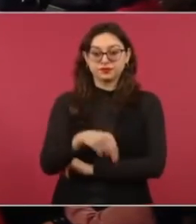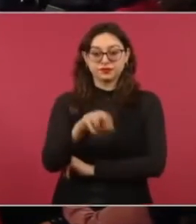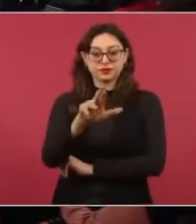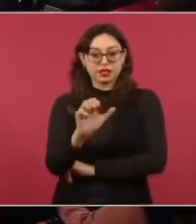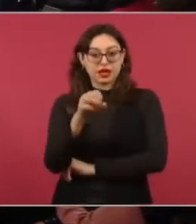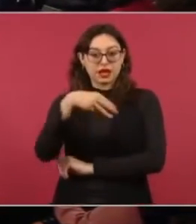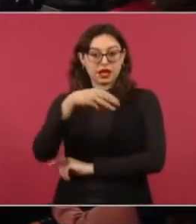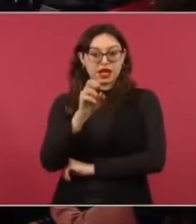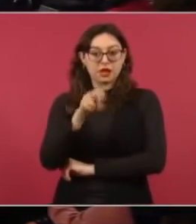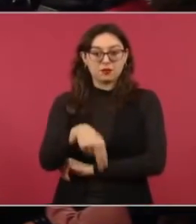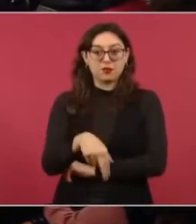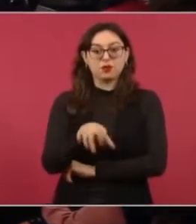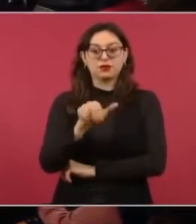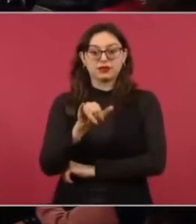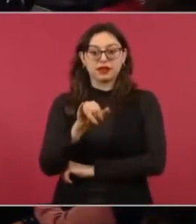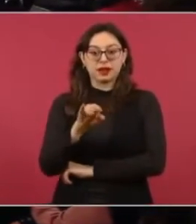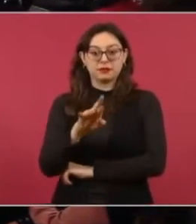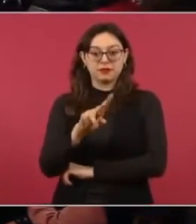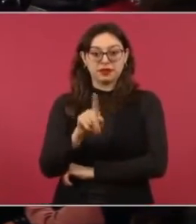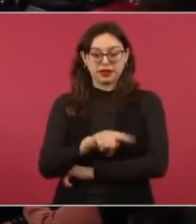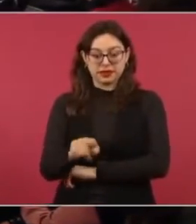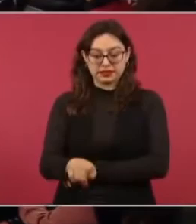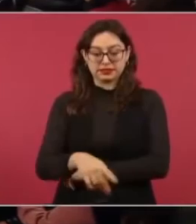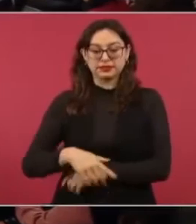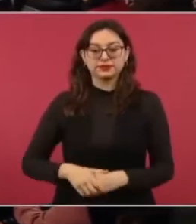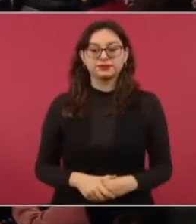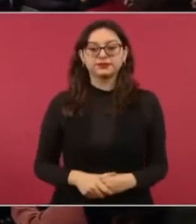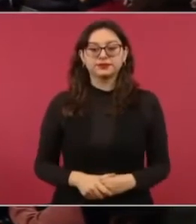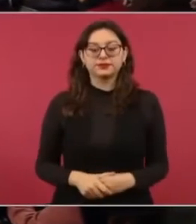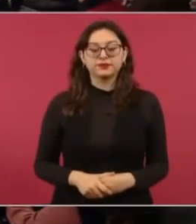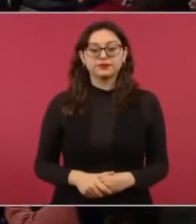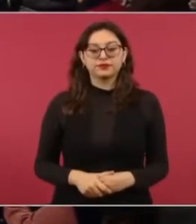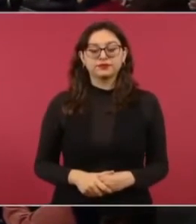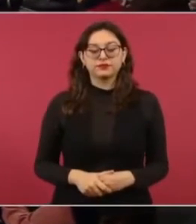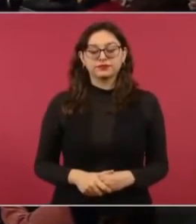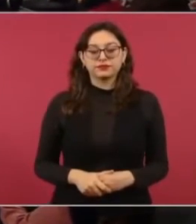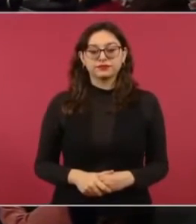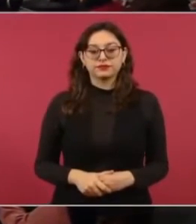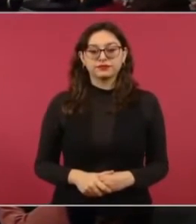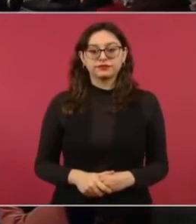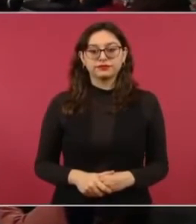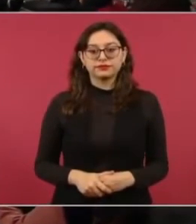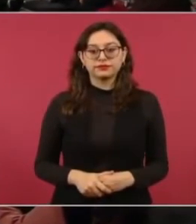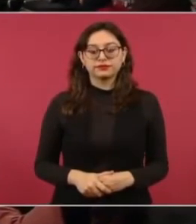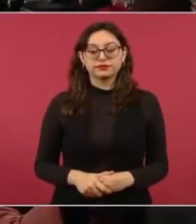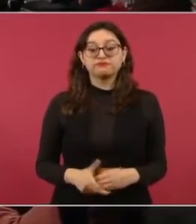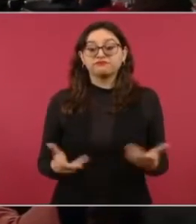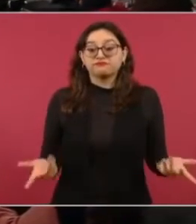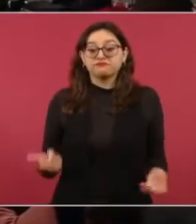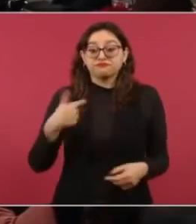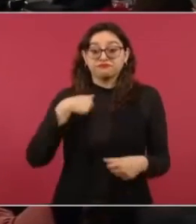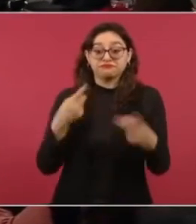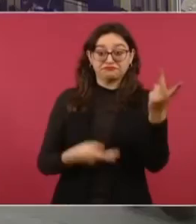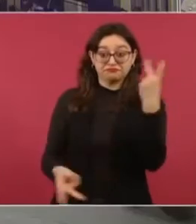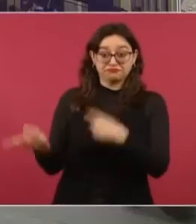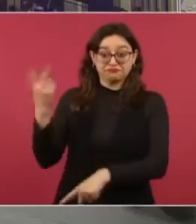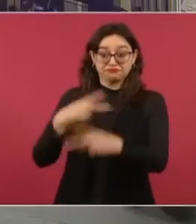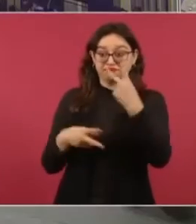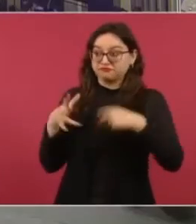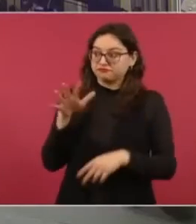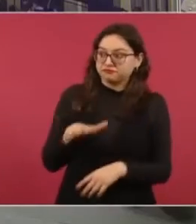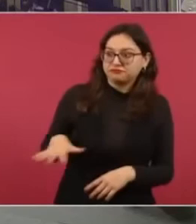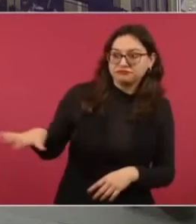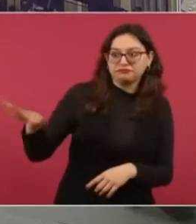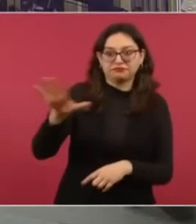de Noticieros El Reloj, de la Tlajequeña 91.5. Como siempre que saben los paisanos que venimos, le mandan un saludo